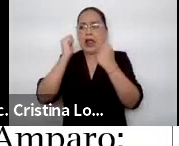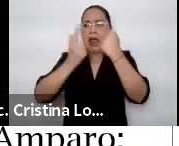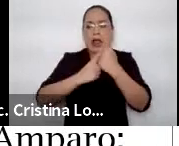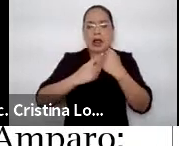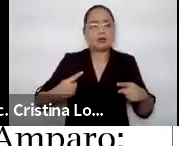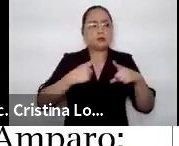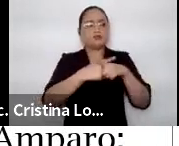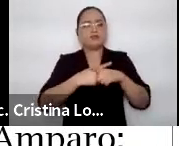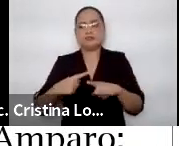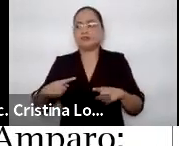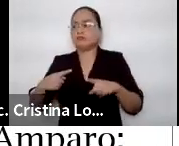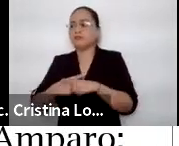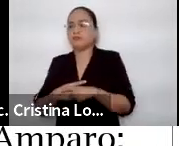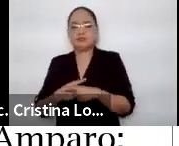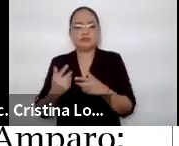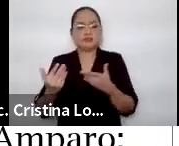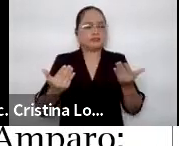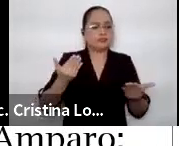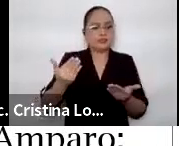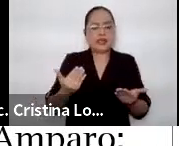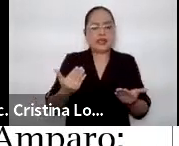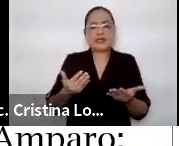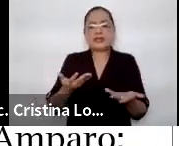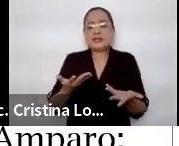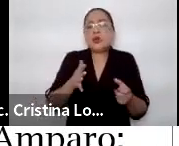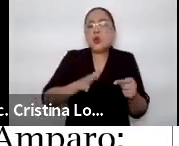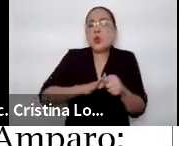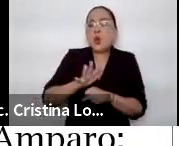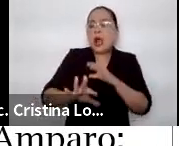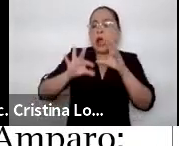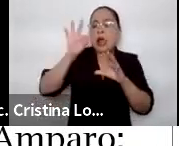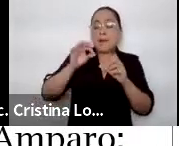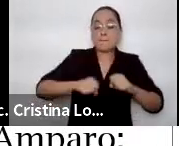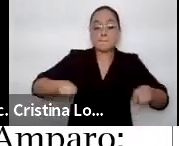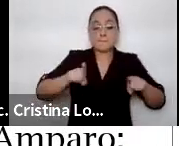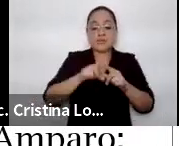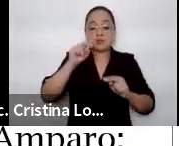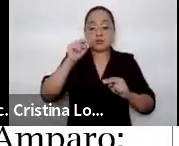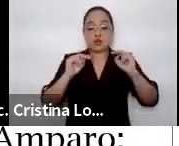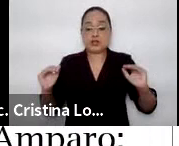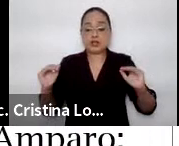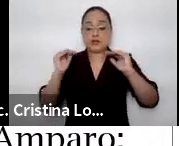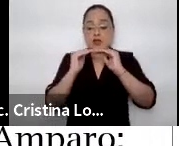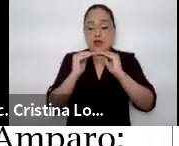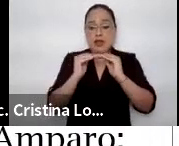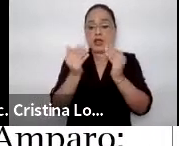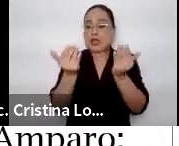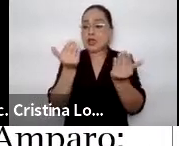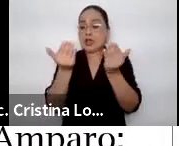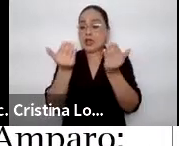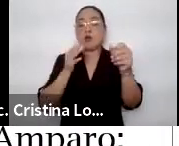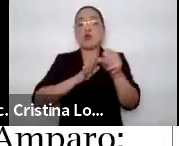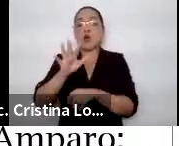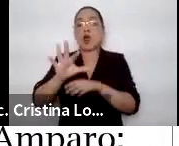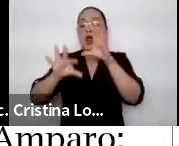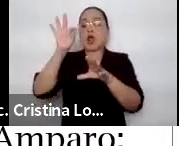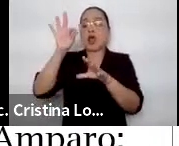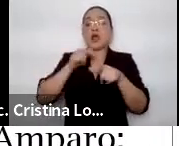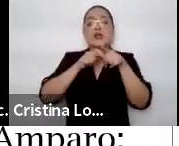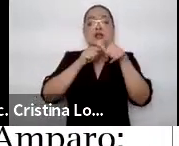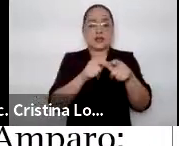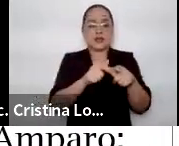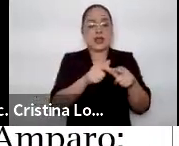sostenidos entre dos órganos jurisdiccionales de la misma jerarquía y establecer el criterio que debe